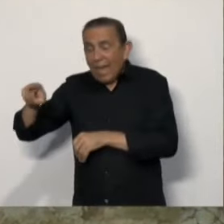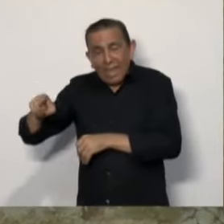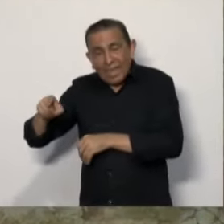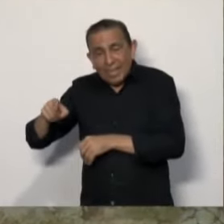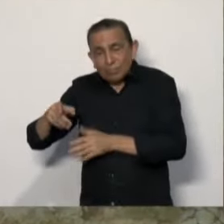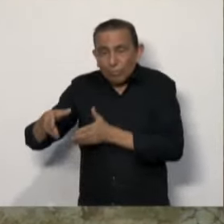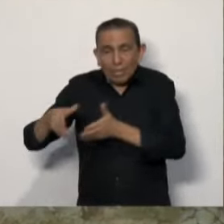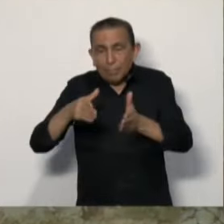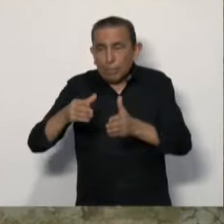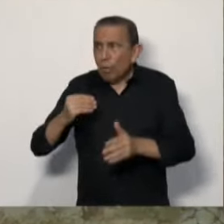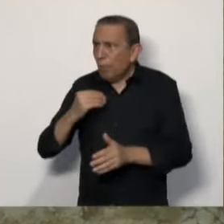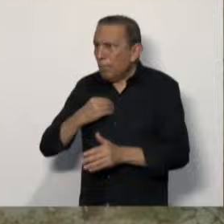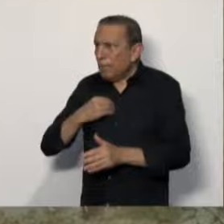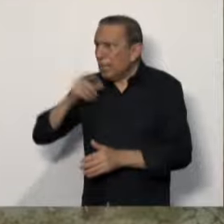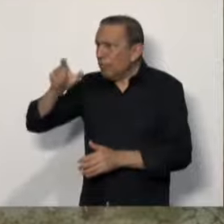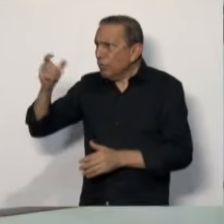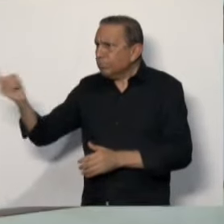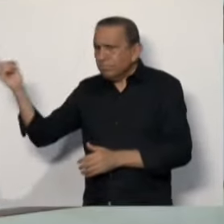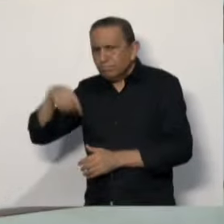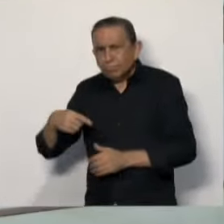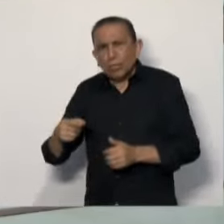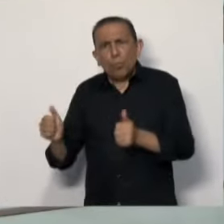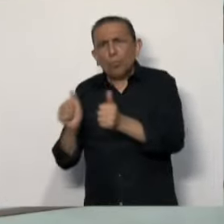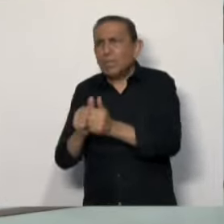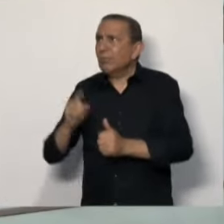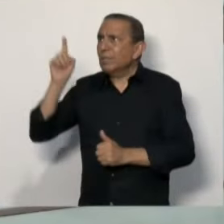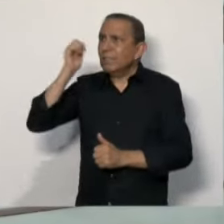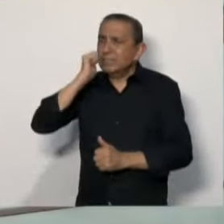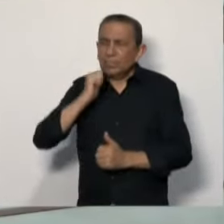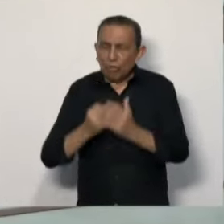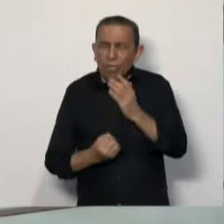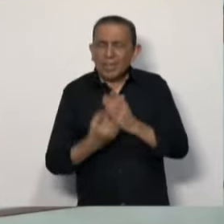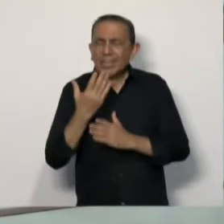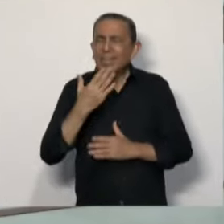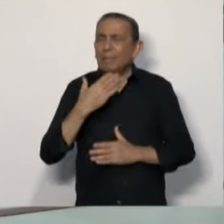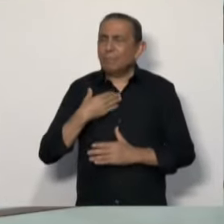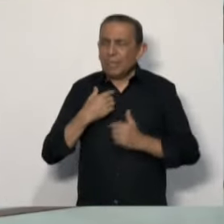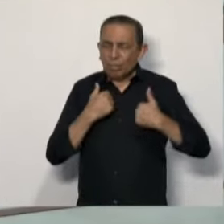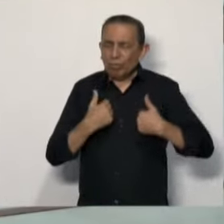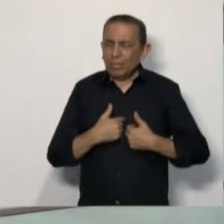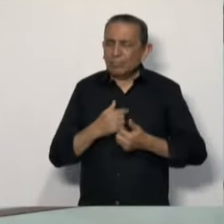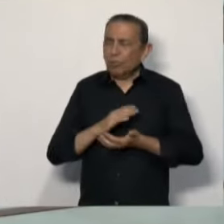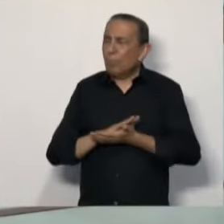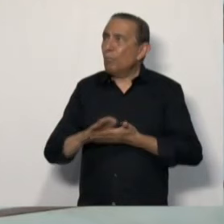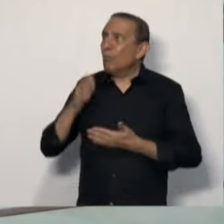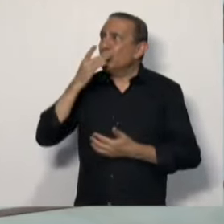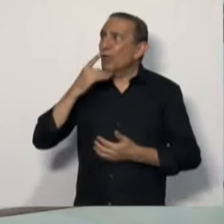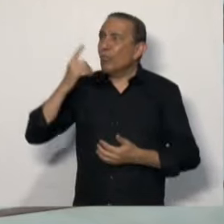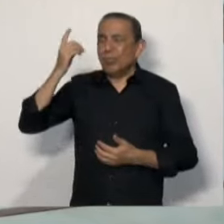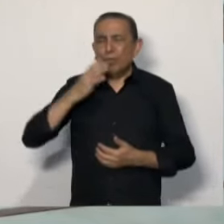los pecadores volverán a ti. Crea en mí, Dios mío, un corazón puro.